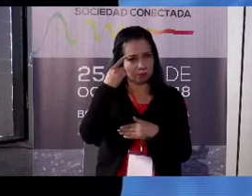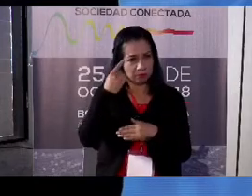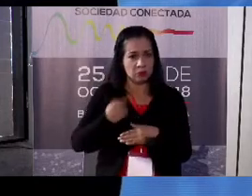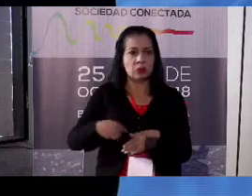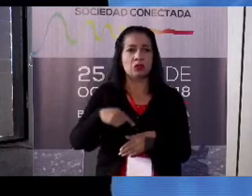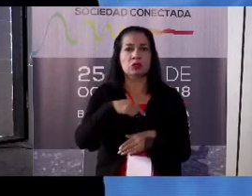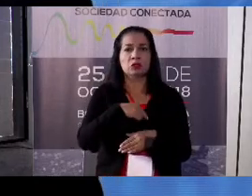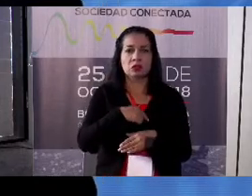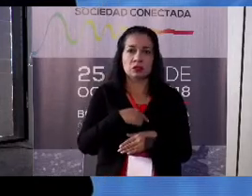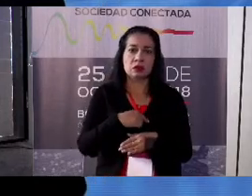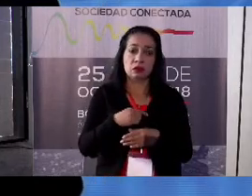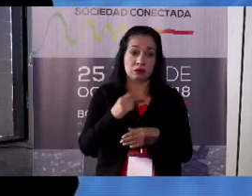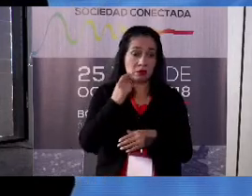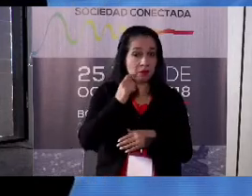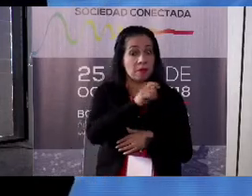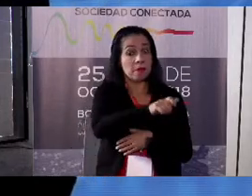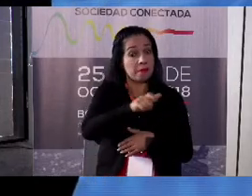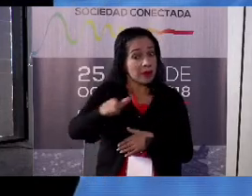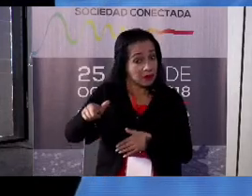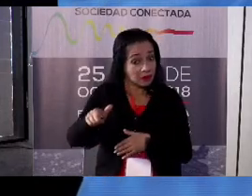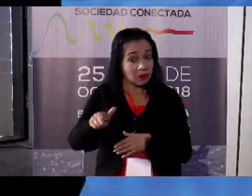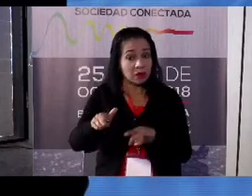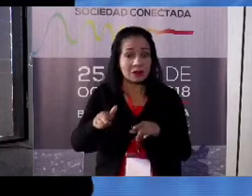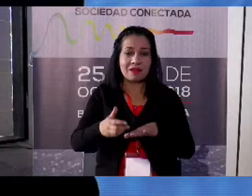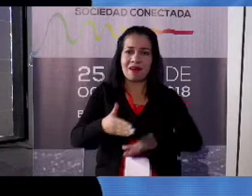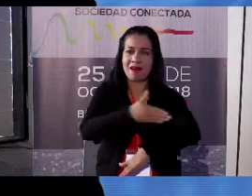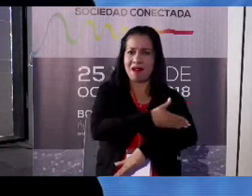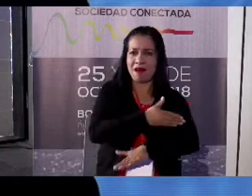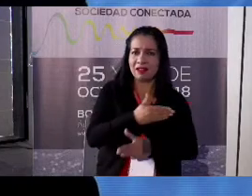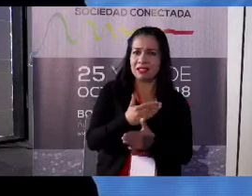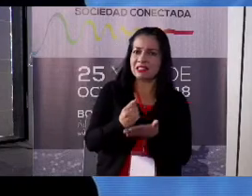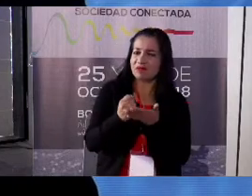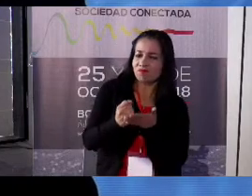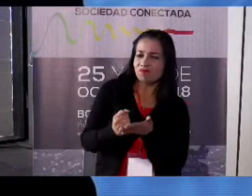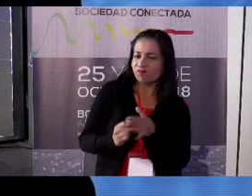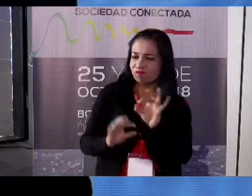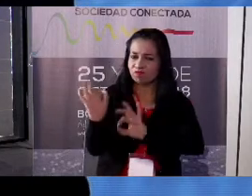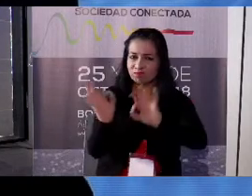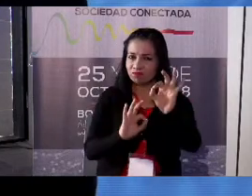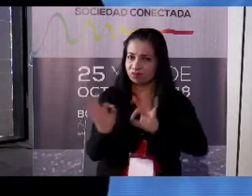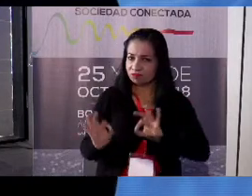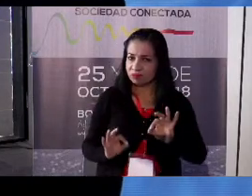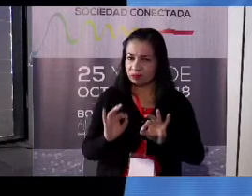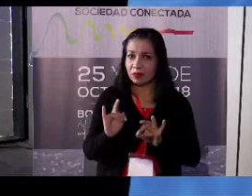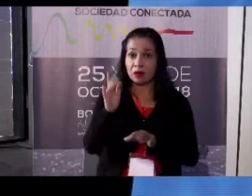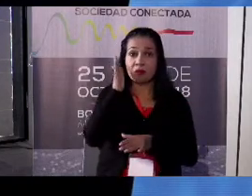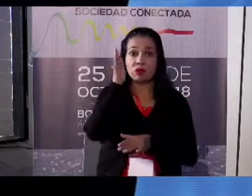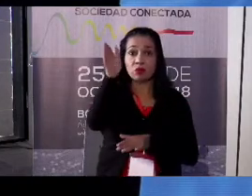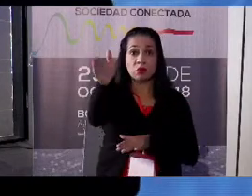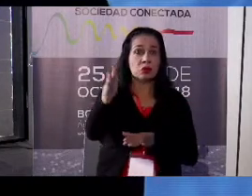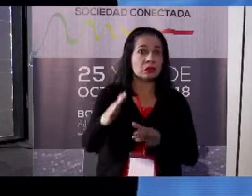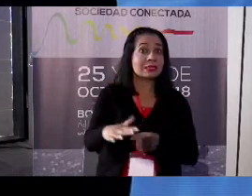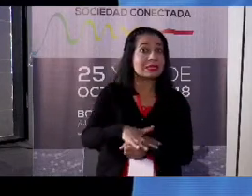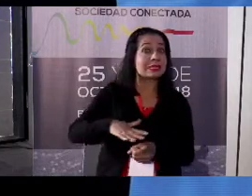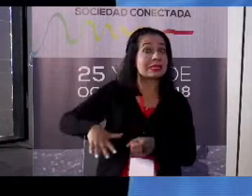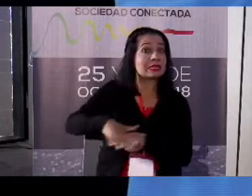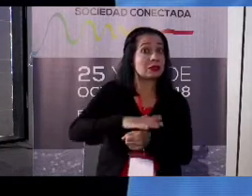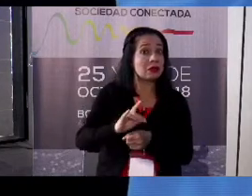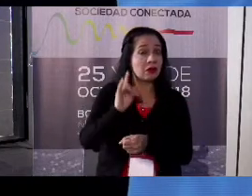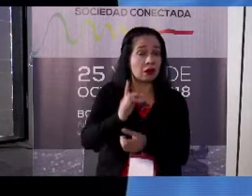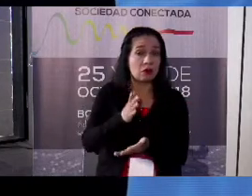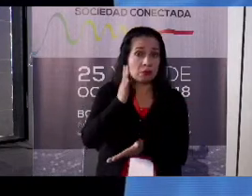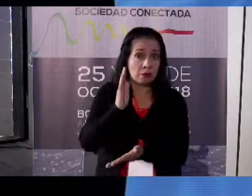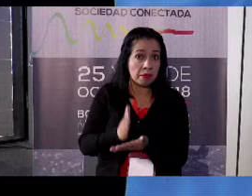nosotros a la humanidad para que en el momento que una situación como estas llegue